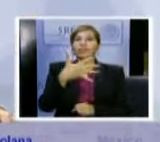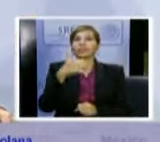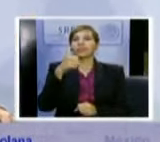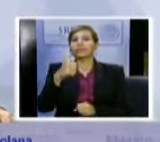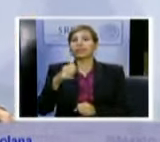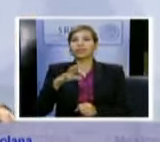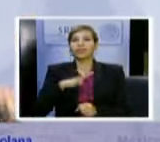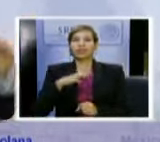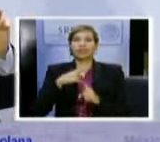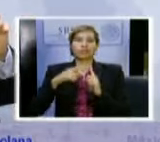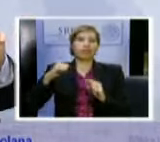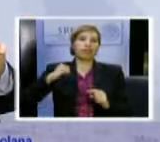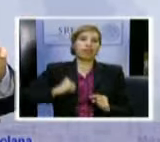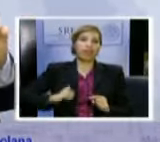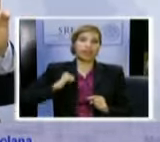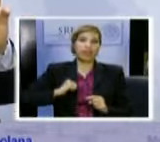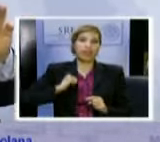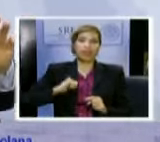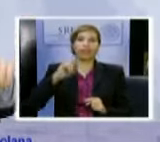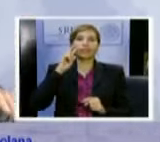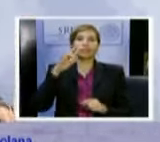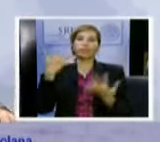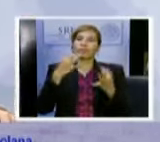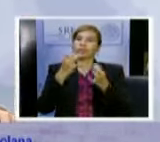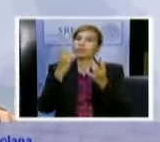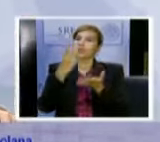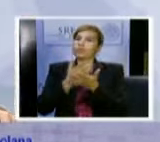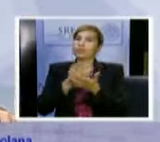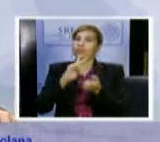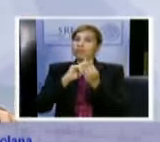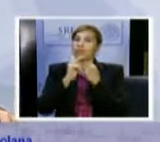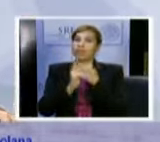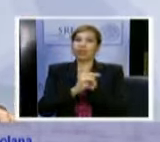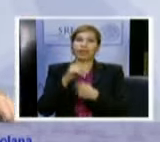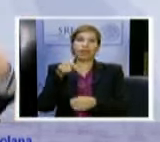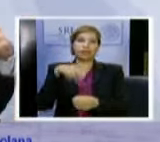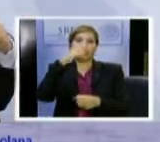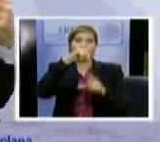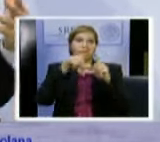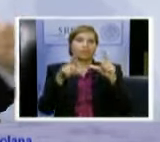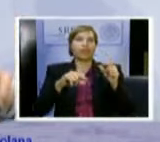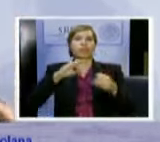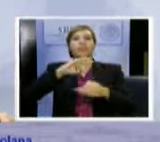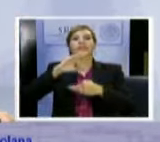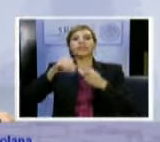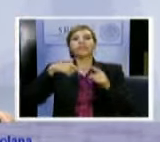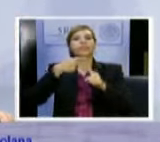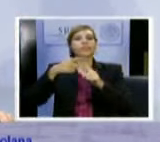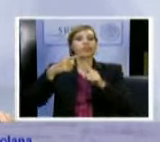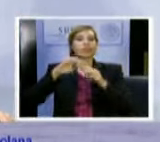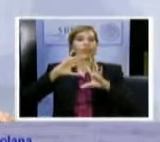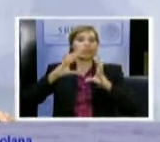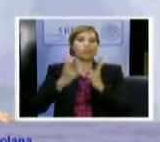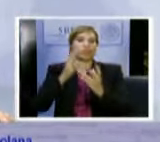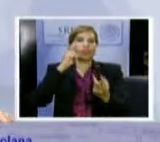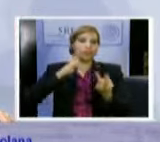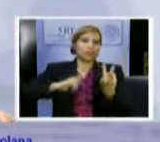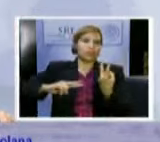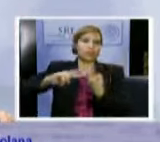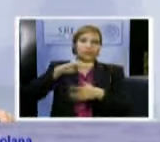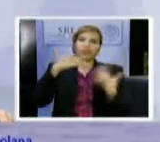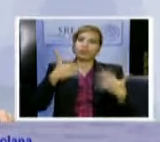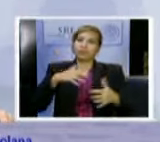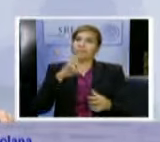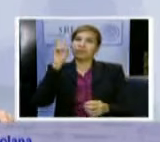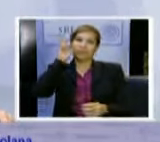tenemos en Canadá nos hace un país único, un país el que el resto del mundo ve con cierto recelo